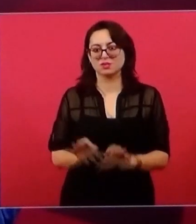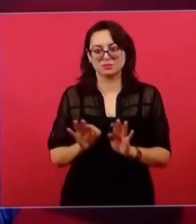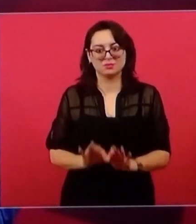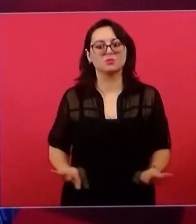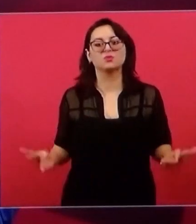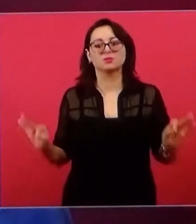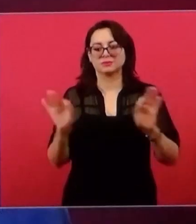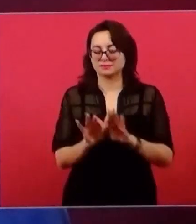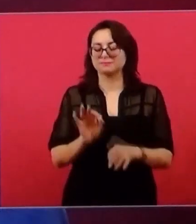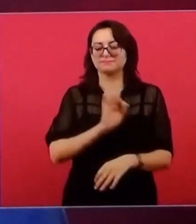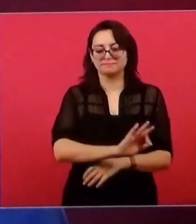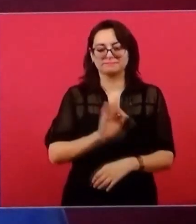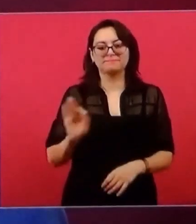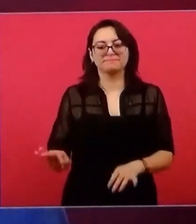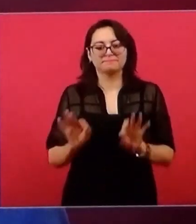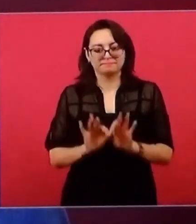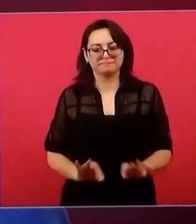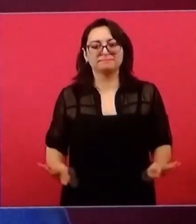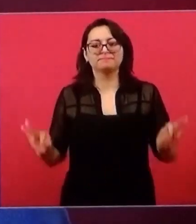una fecha así.